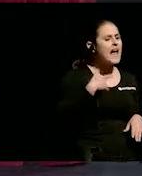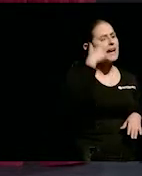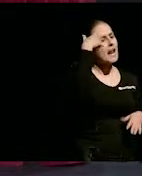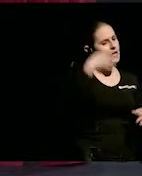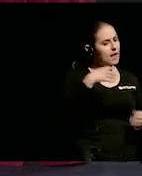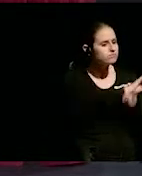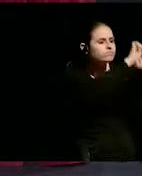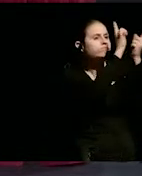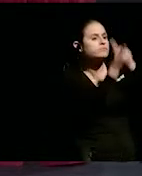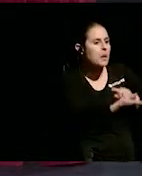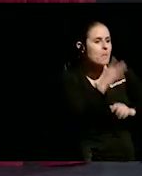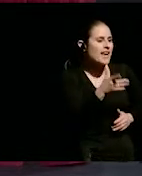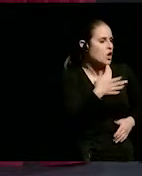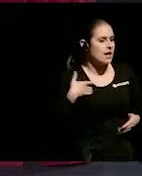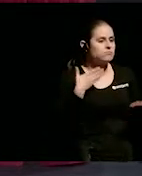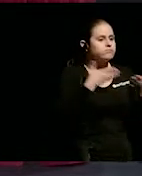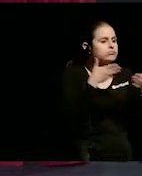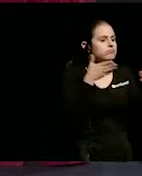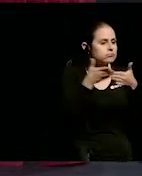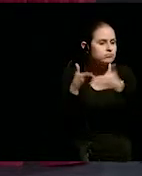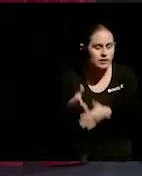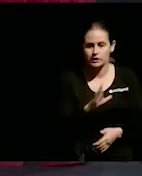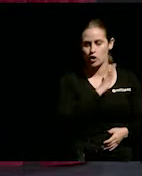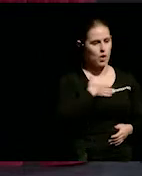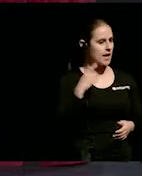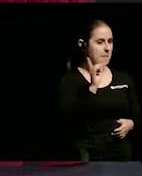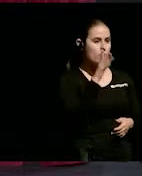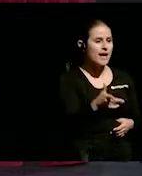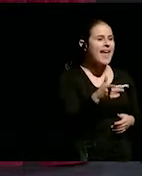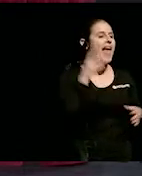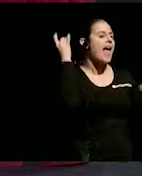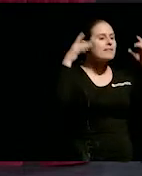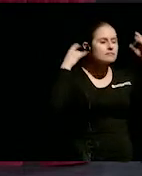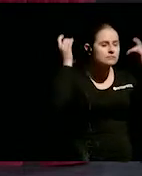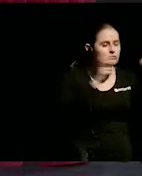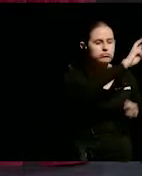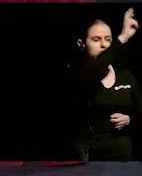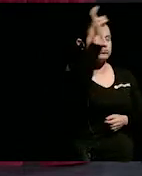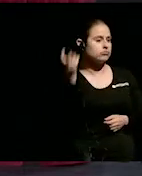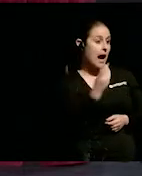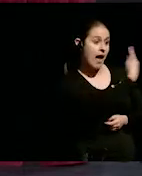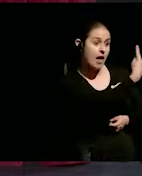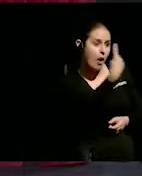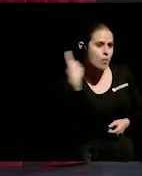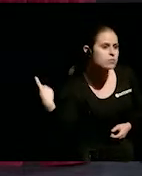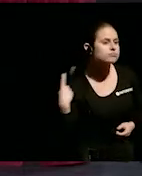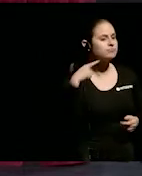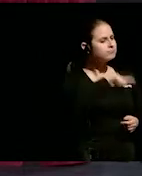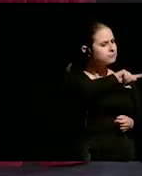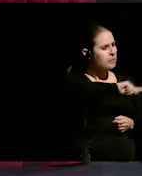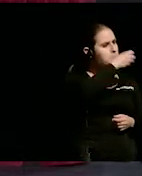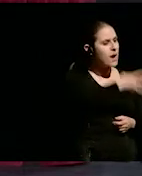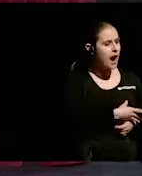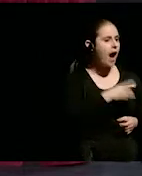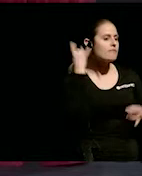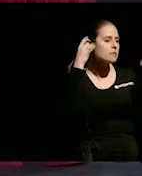sin interrumpirse. Los ejercicios integran a las personas y aseguran que cada uno se sienta reconocido en las diferentes